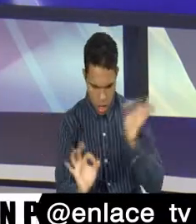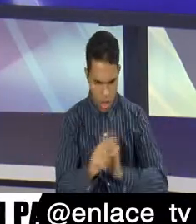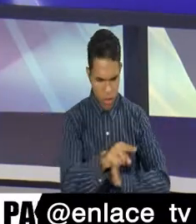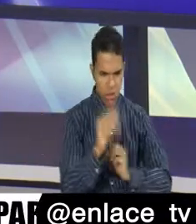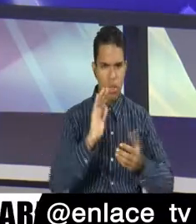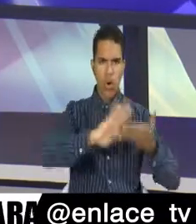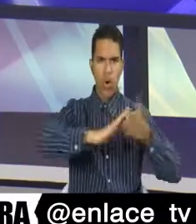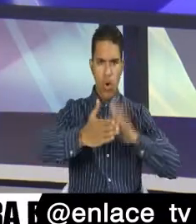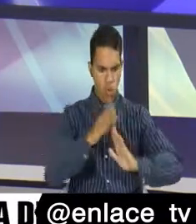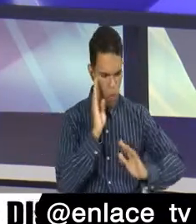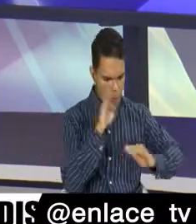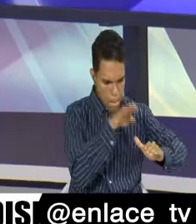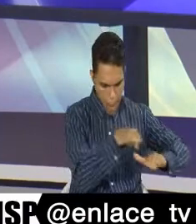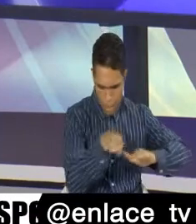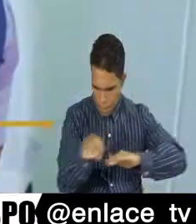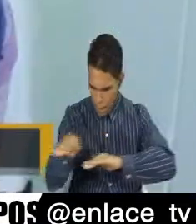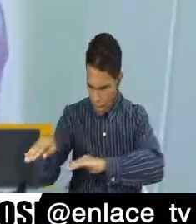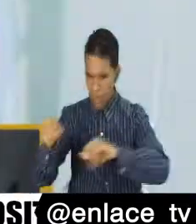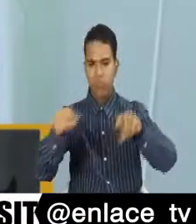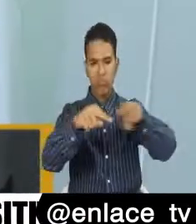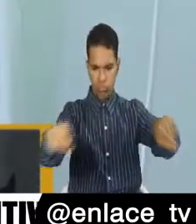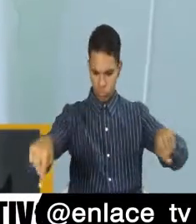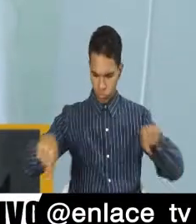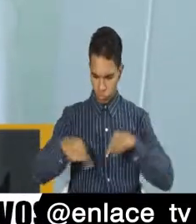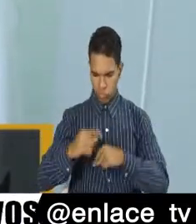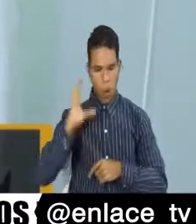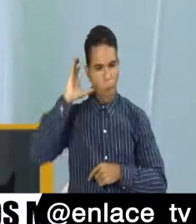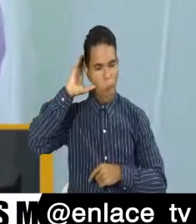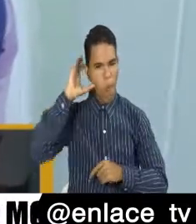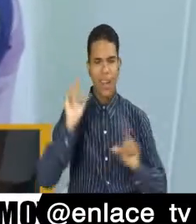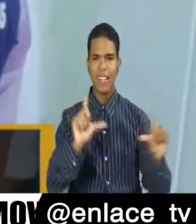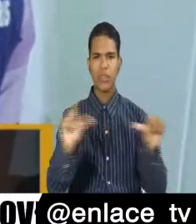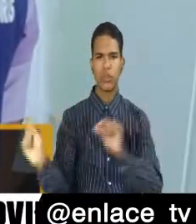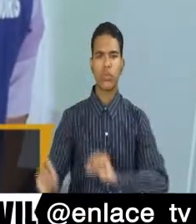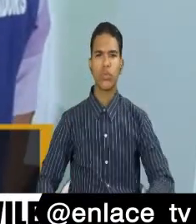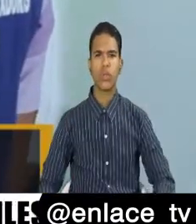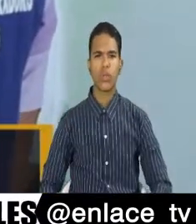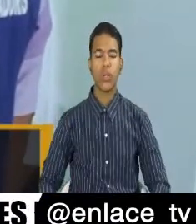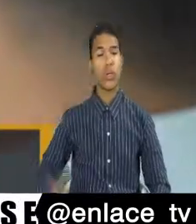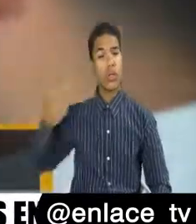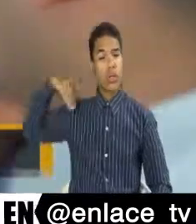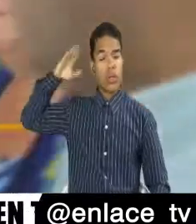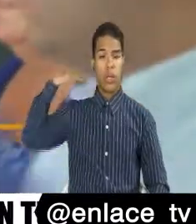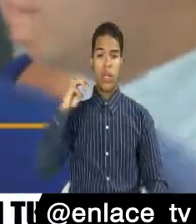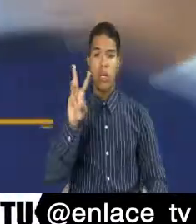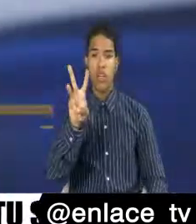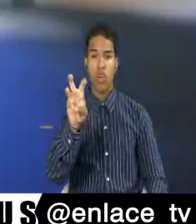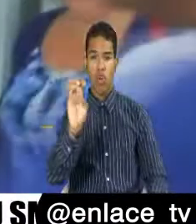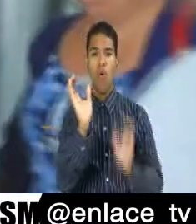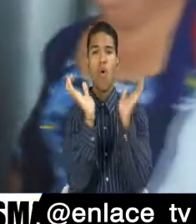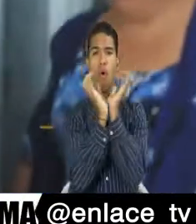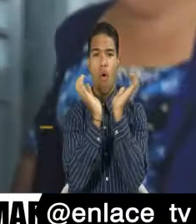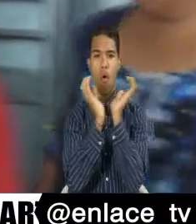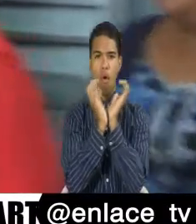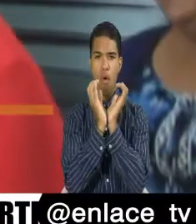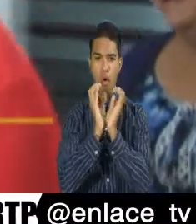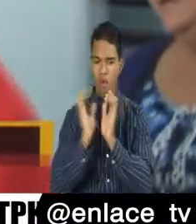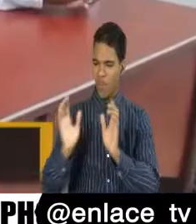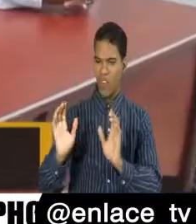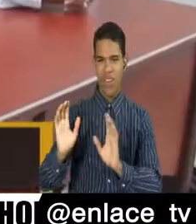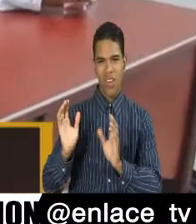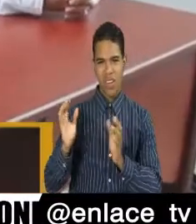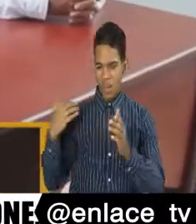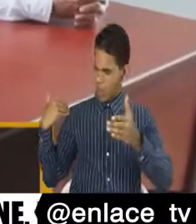comunidades en el municipio. El pasado 8 de mayo, el compromiso que adquirió el actual gobierno tuvo eco. Hoy fueron inauguradas las